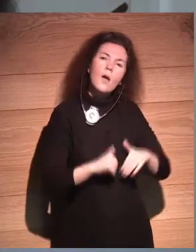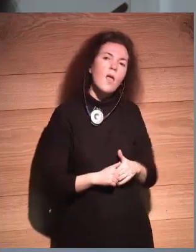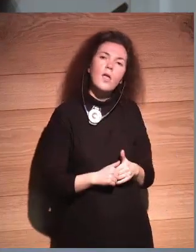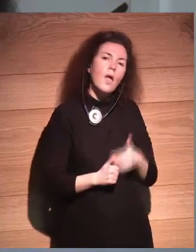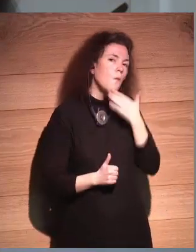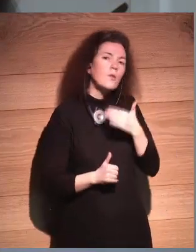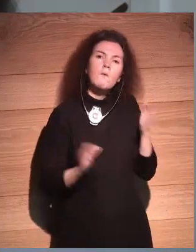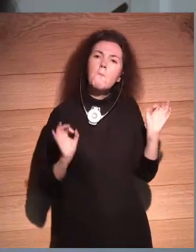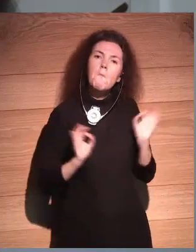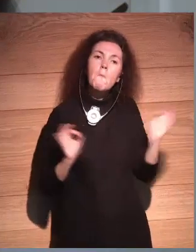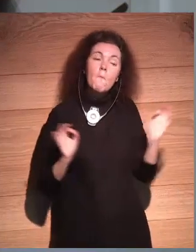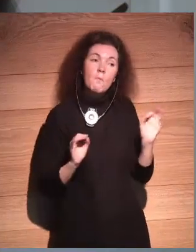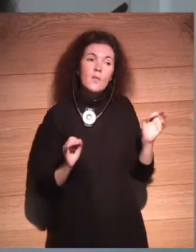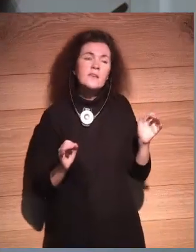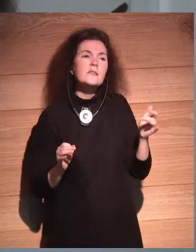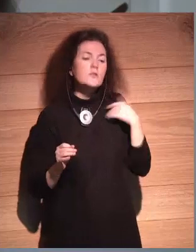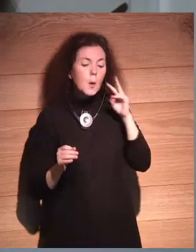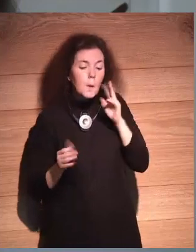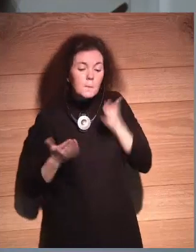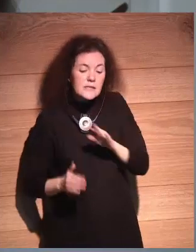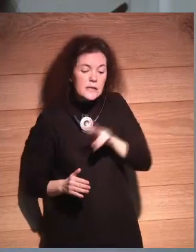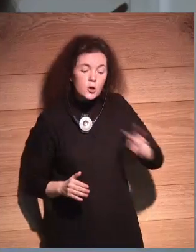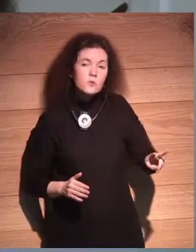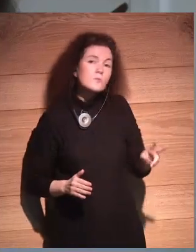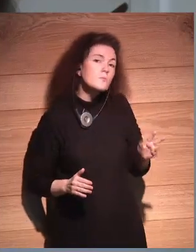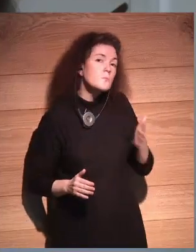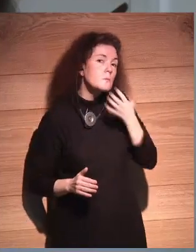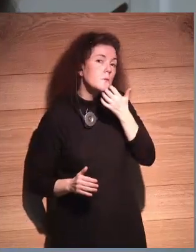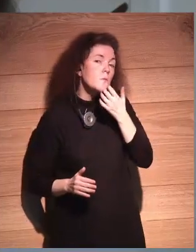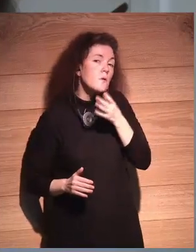Diría que a fecha de hoy, cuando miro a mis hijos,